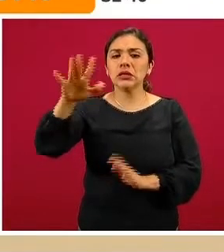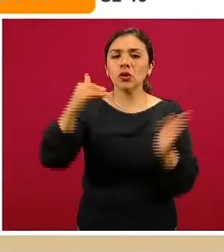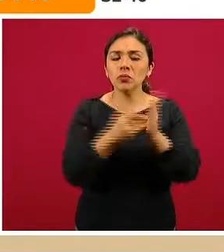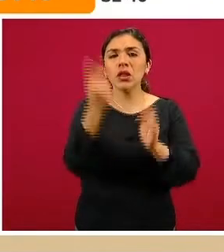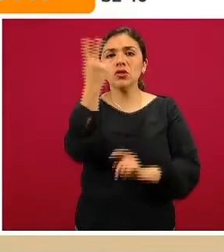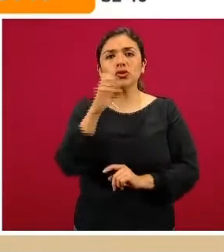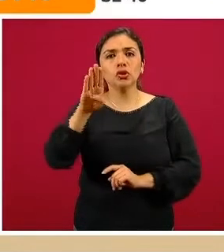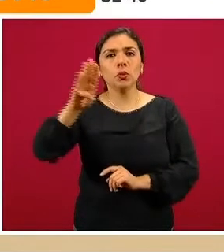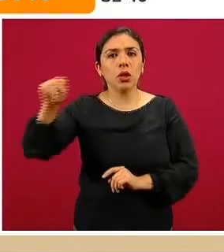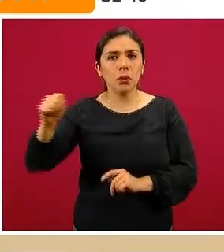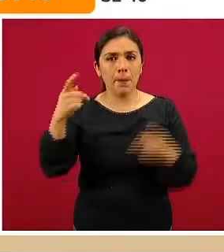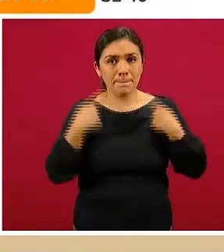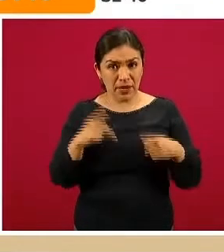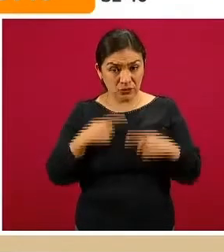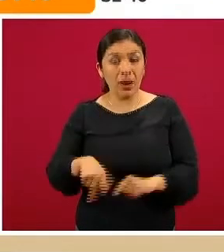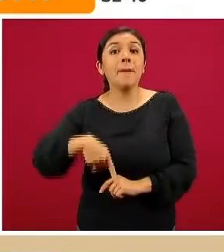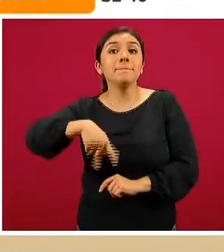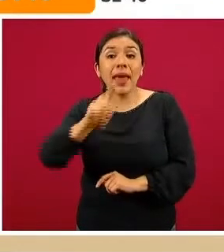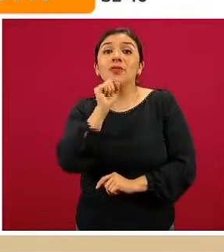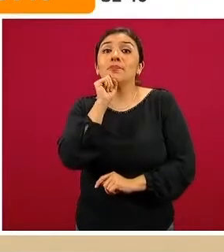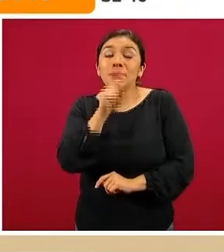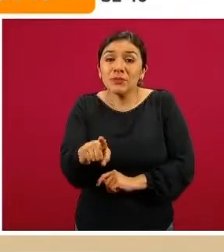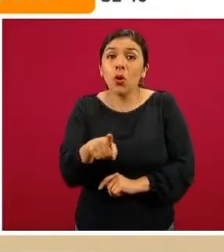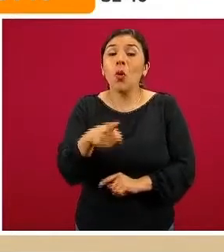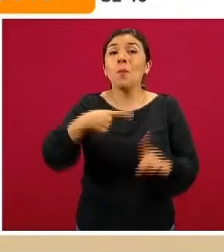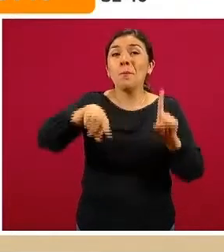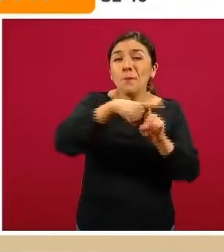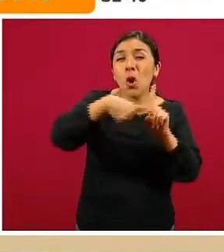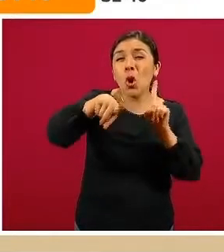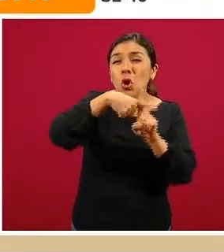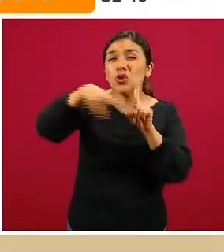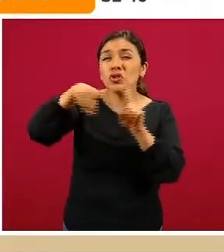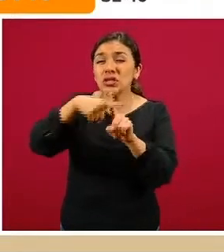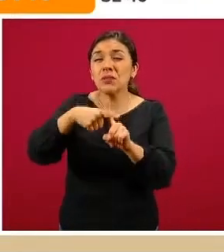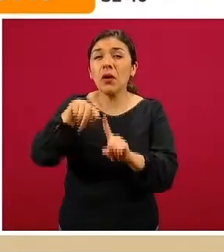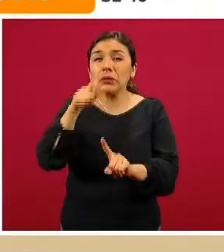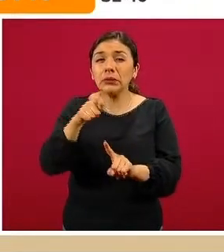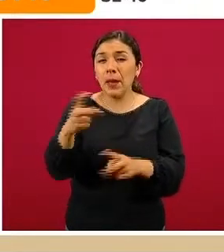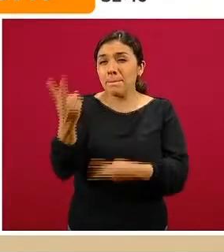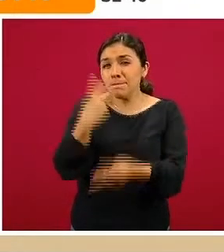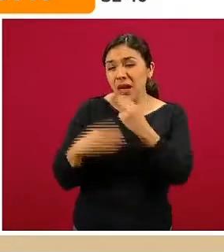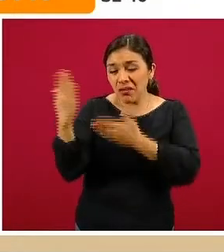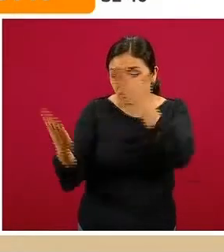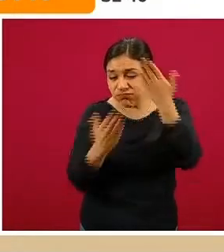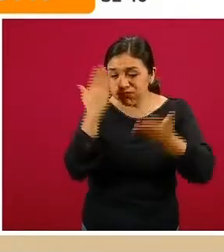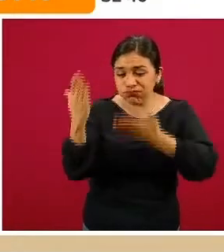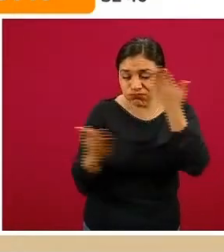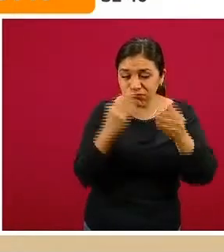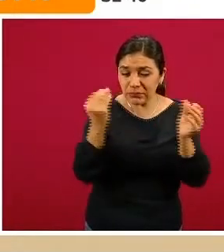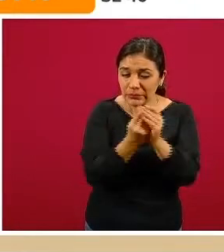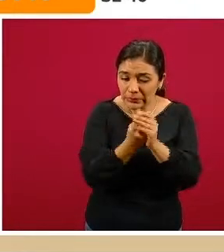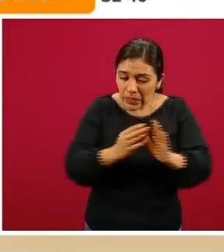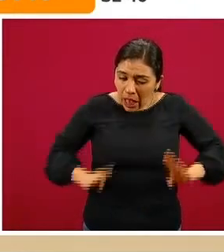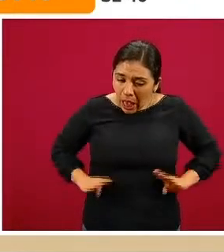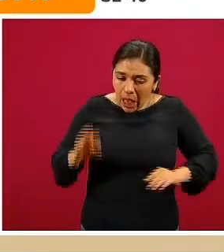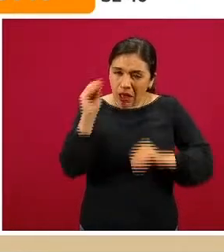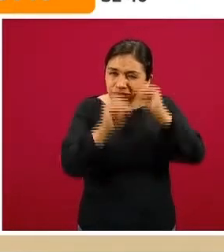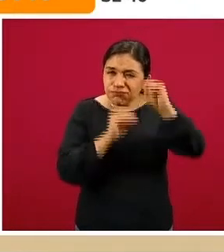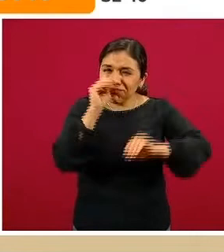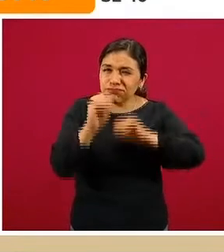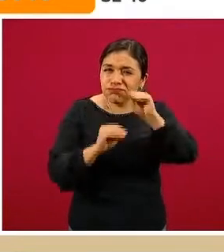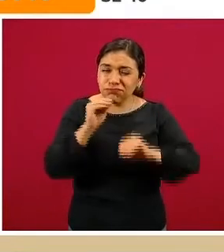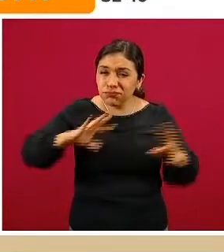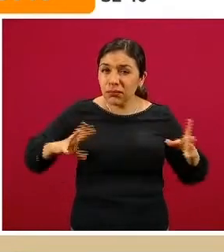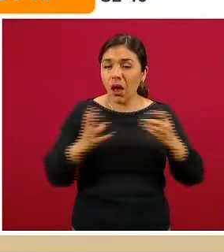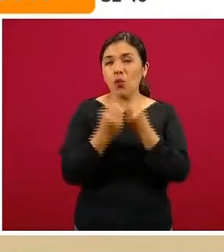975.299. Pero así también, gracias a los resultados positivos que en su momento se obtuvieron y a las clasificaciones que hace